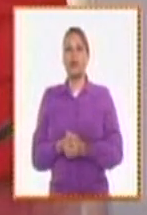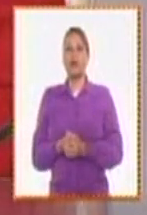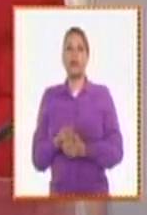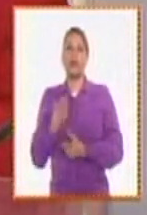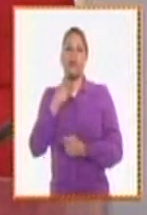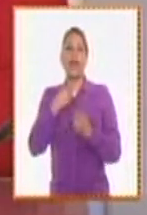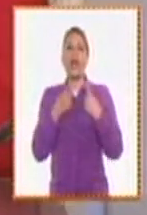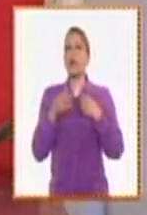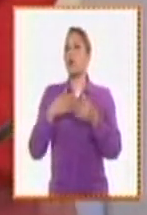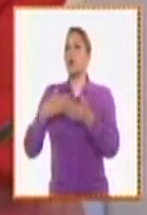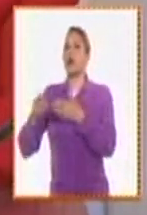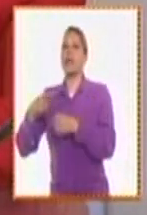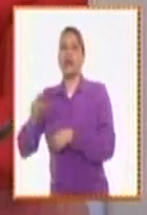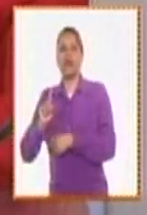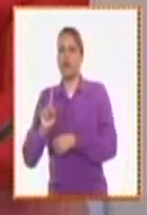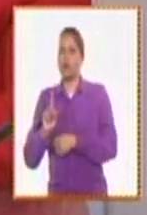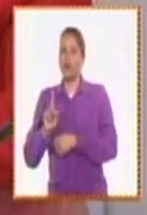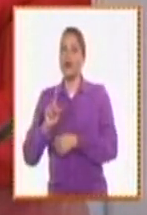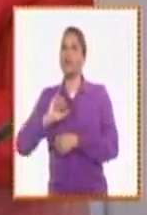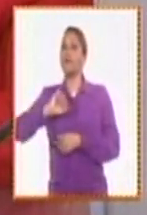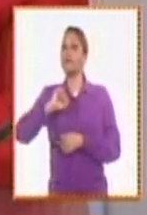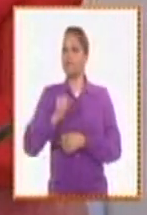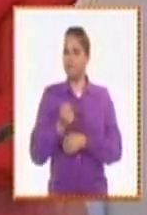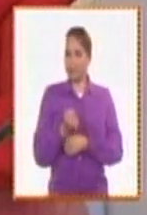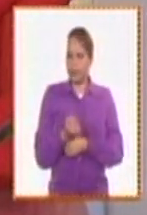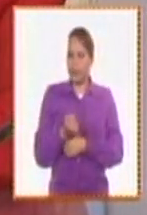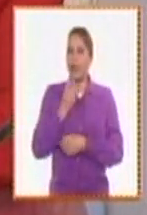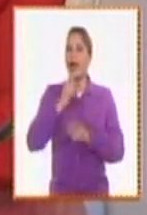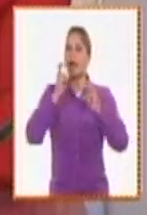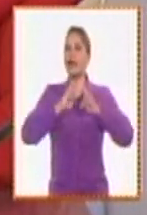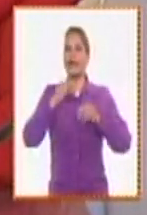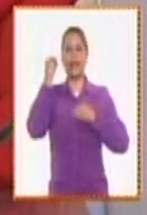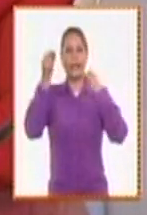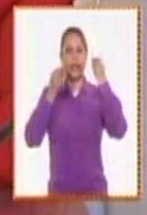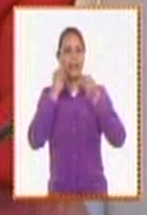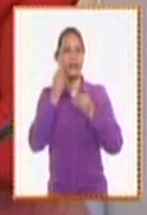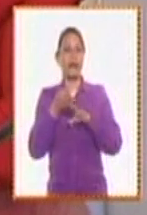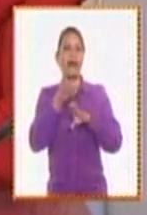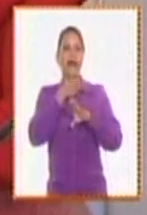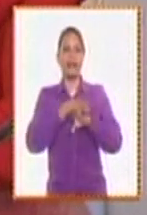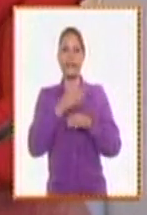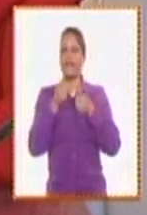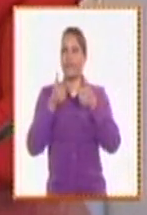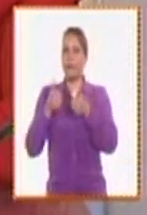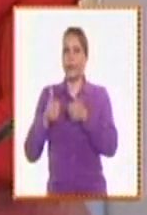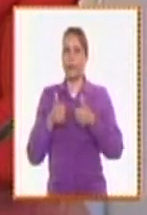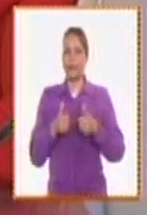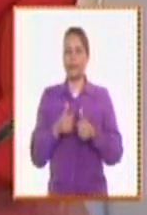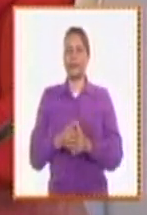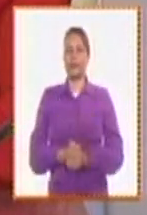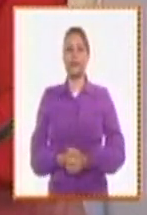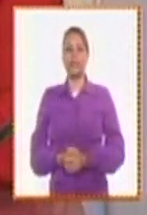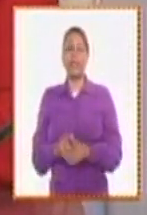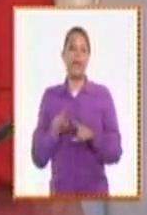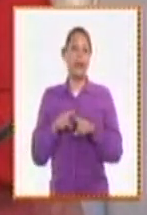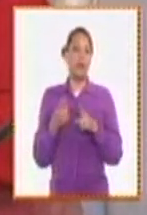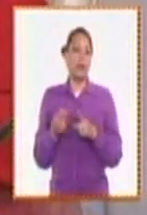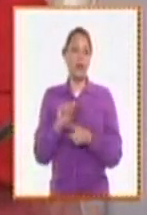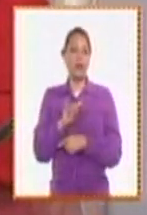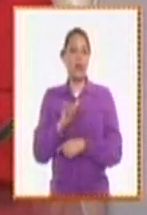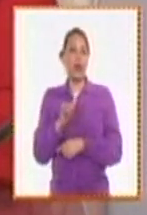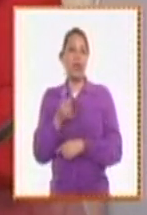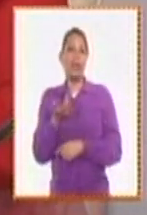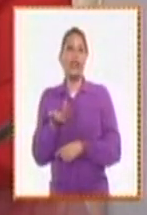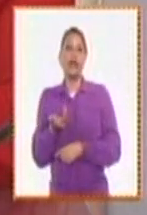análisis. Efectivamente, es más riguroso el análisis en ese sentido. Pero, lógicamente, tampoco vamos